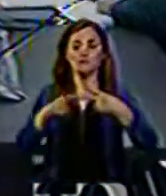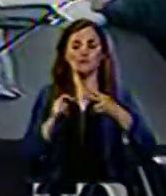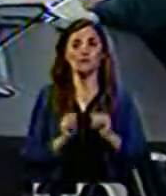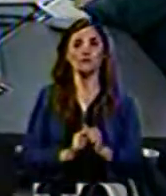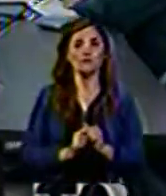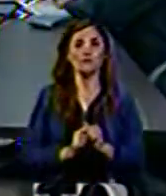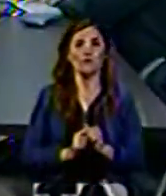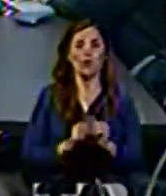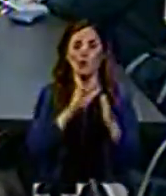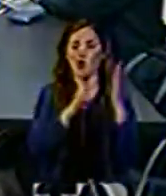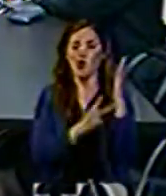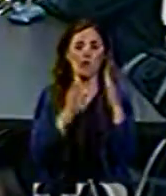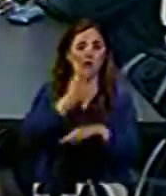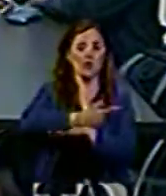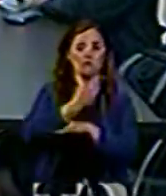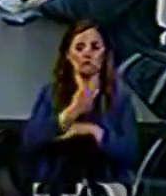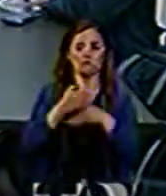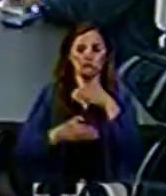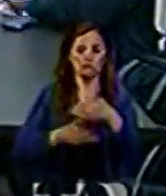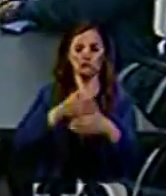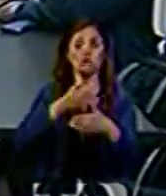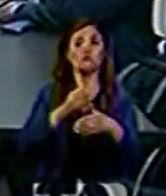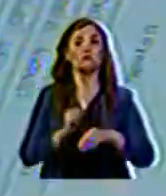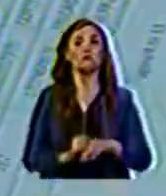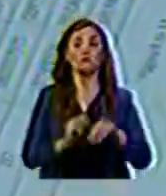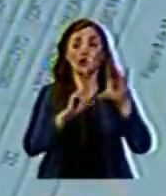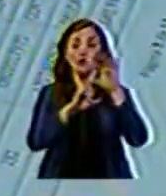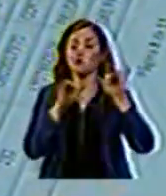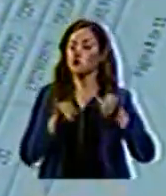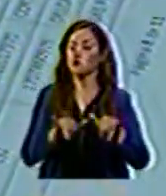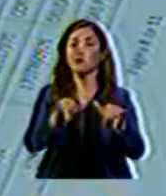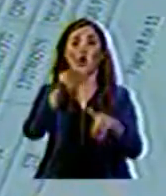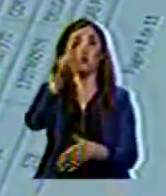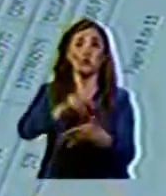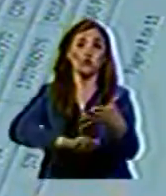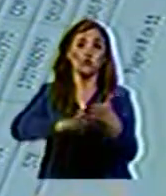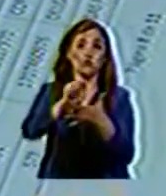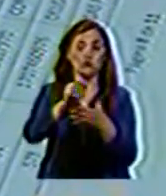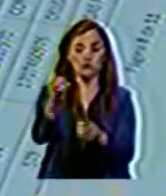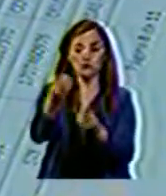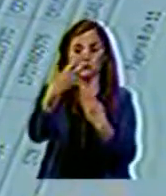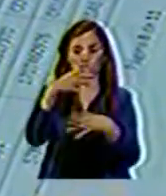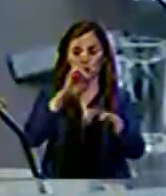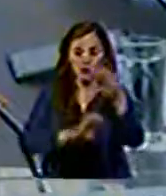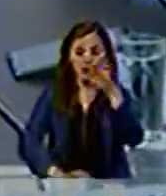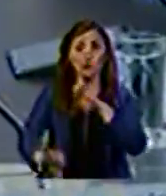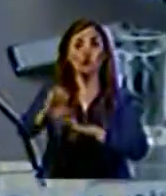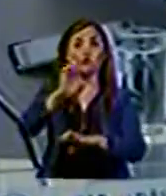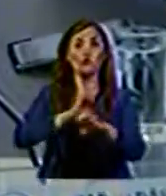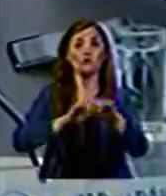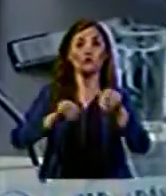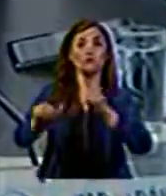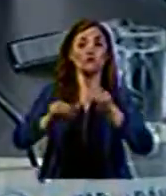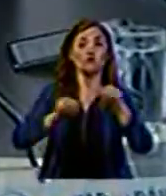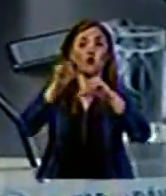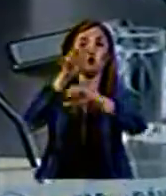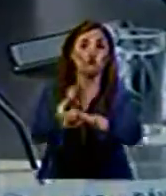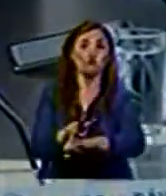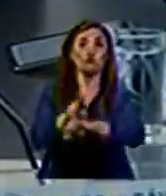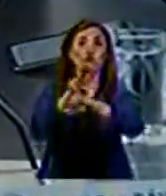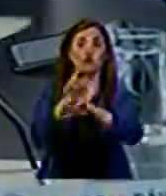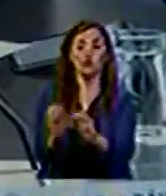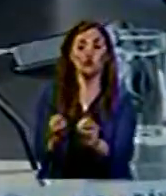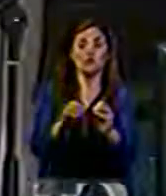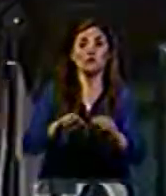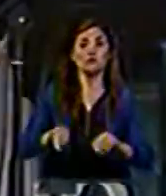orden del día, el Pleno del Consejo de Participación Ciudadana continuó con la aprobación del informe de evaluación a la gestión del Superintendente de